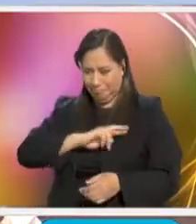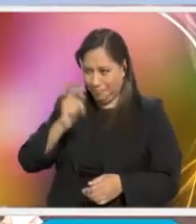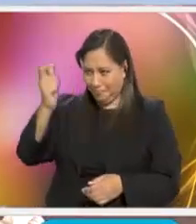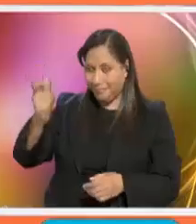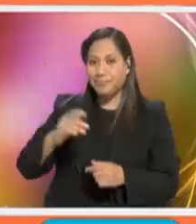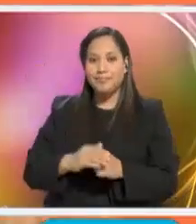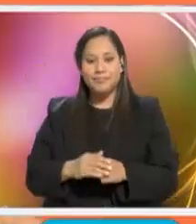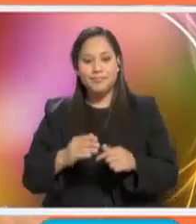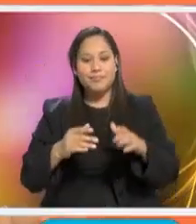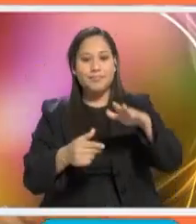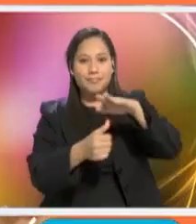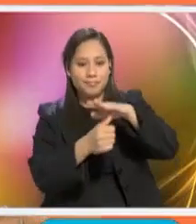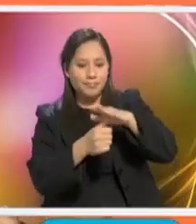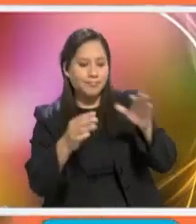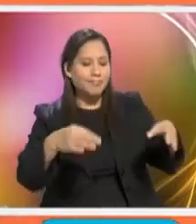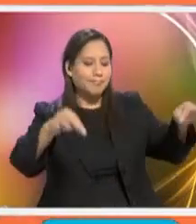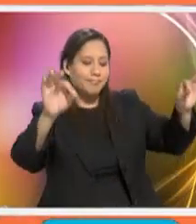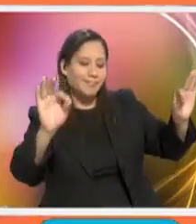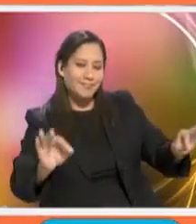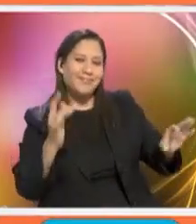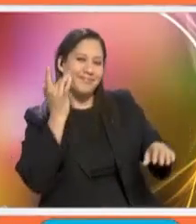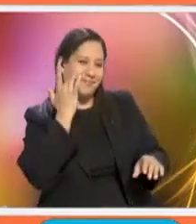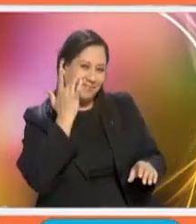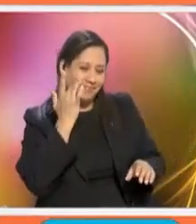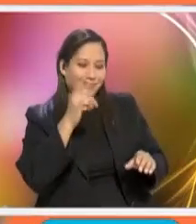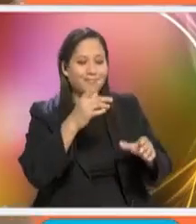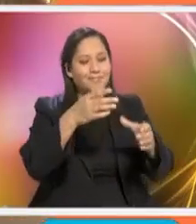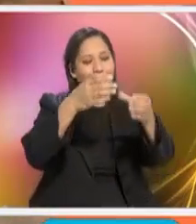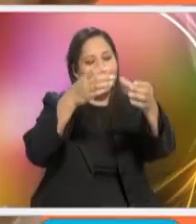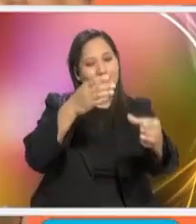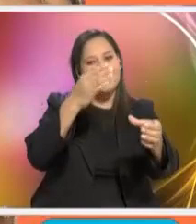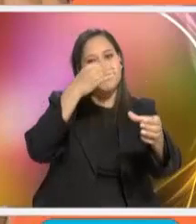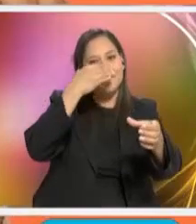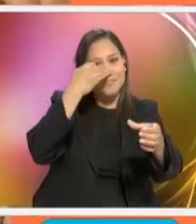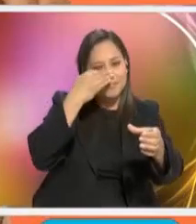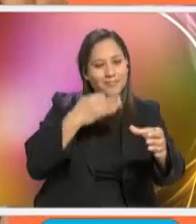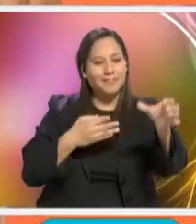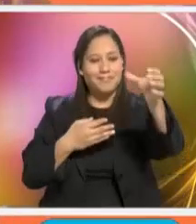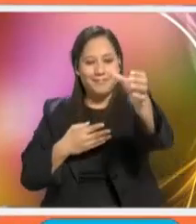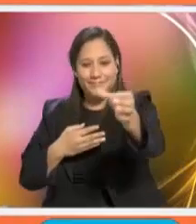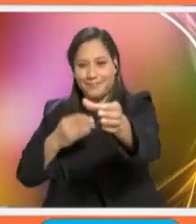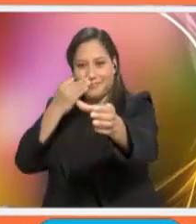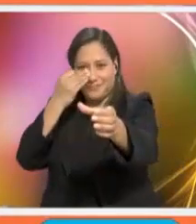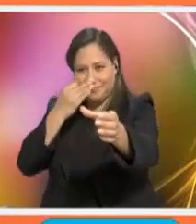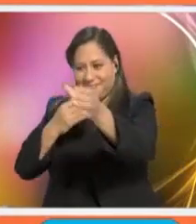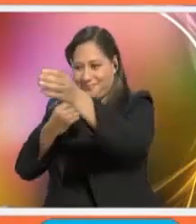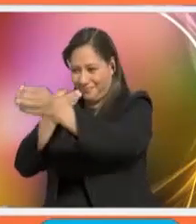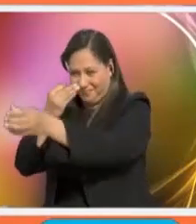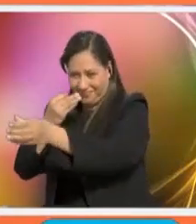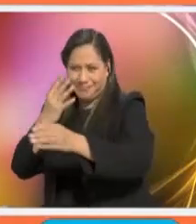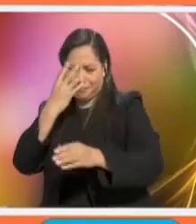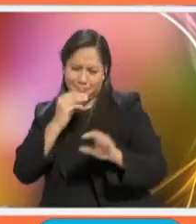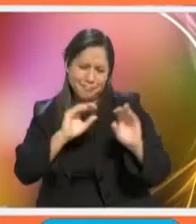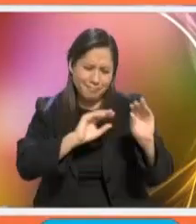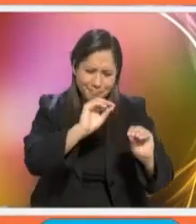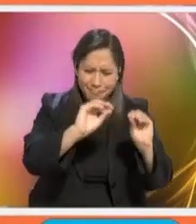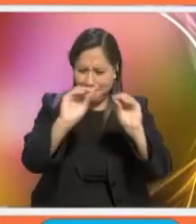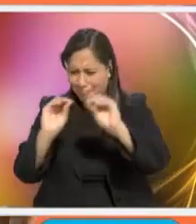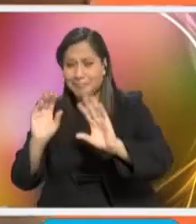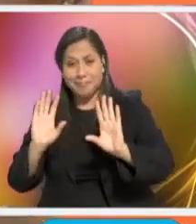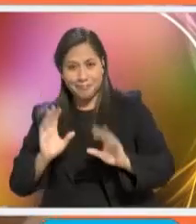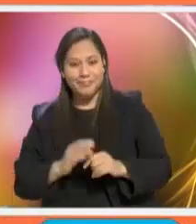puso mantelería muy mona, unas florecitas dentro de cada mesita, y hizo